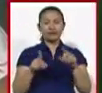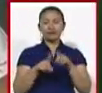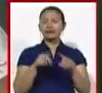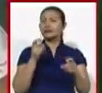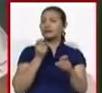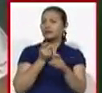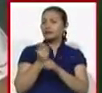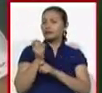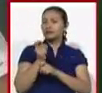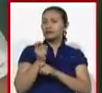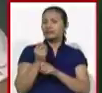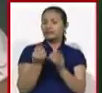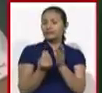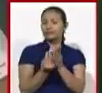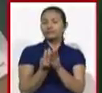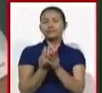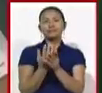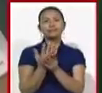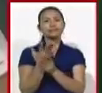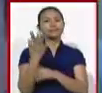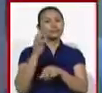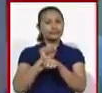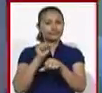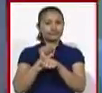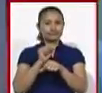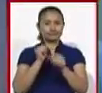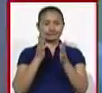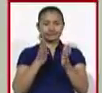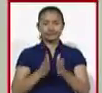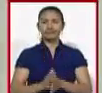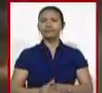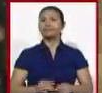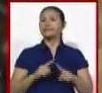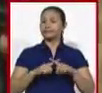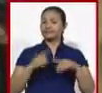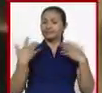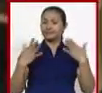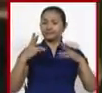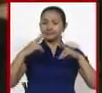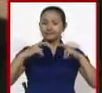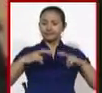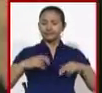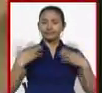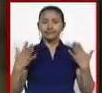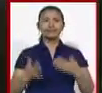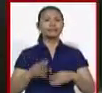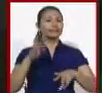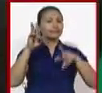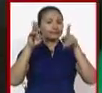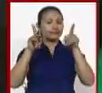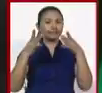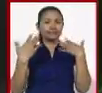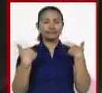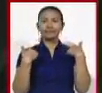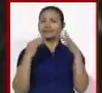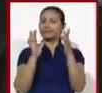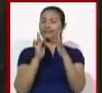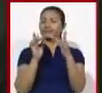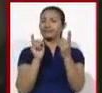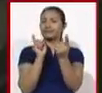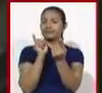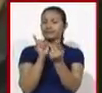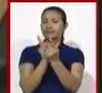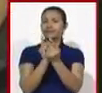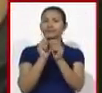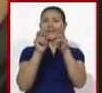van a afectar directamente a la productividad del trabajo. Instituciones han hecho estudios. Generalmente son las personas que tienen contacto